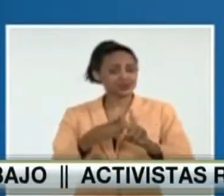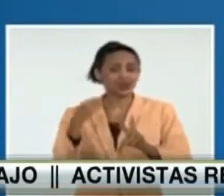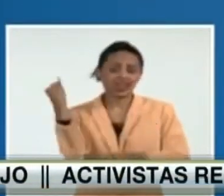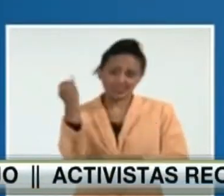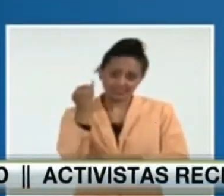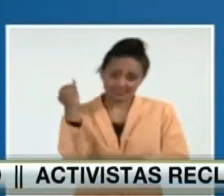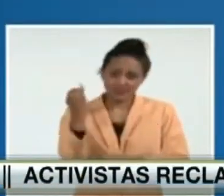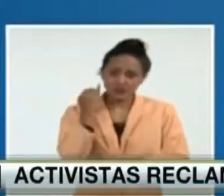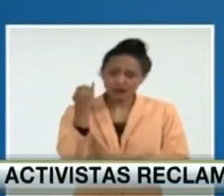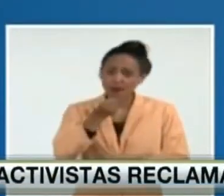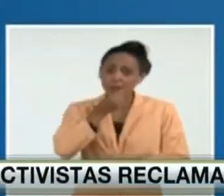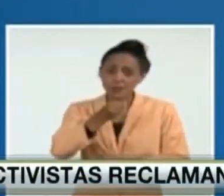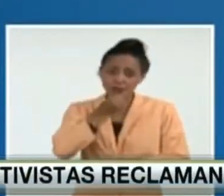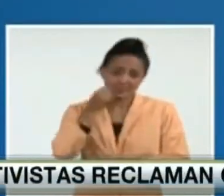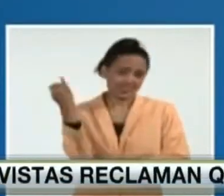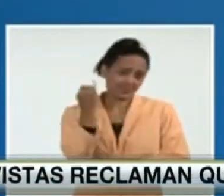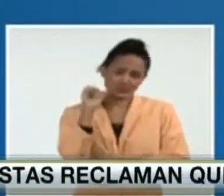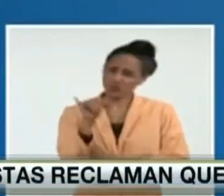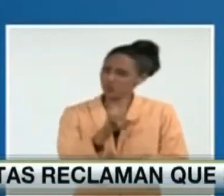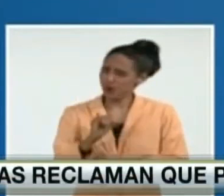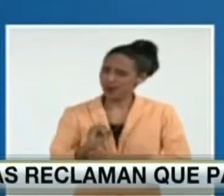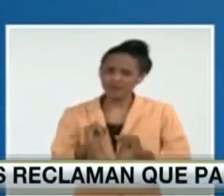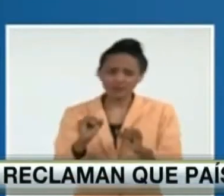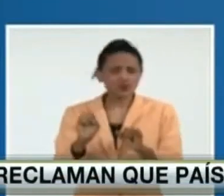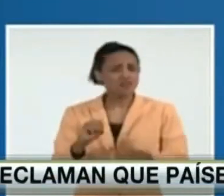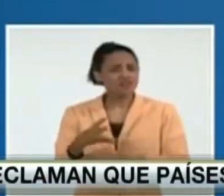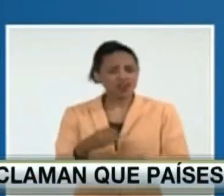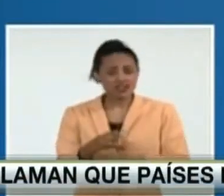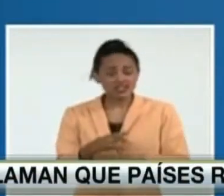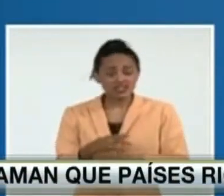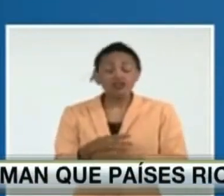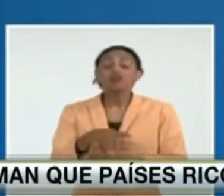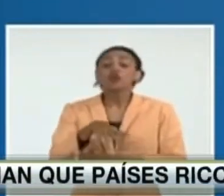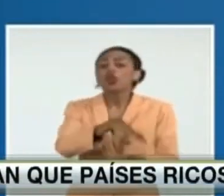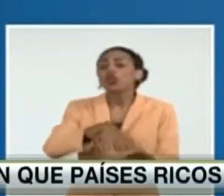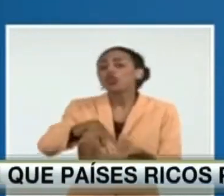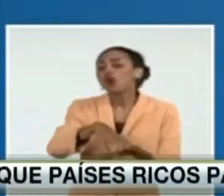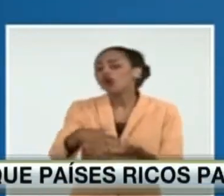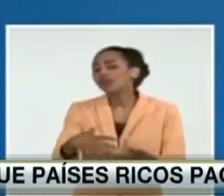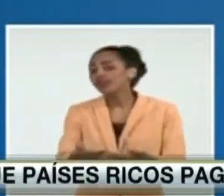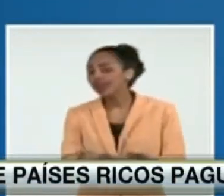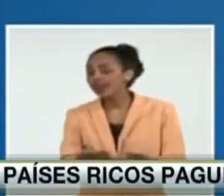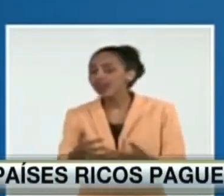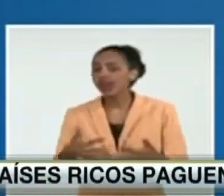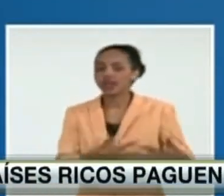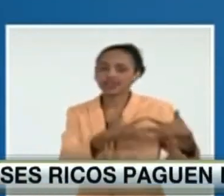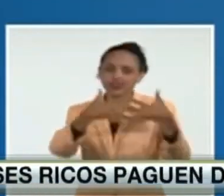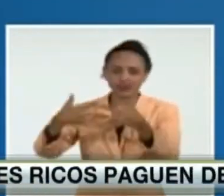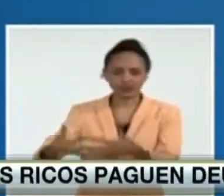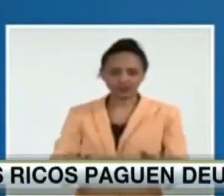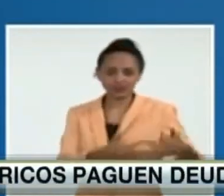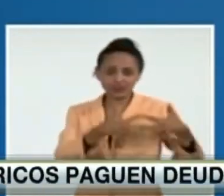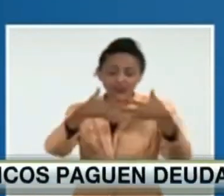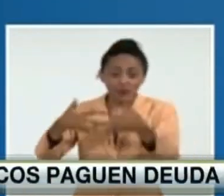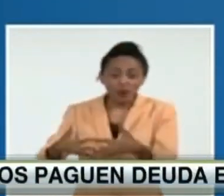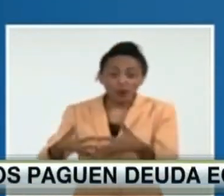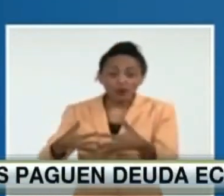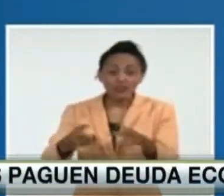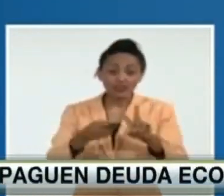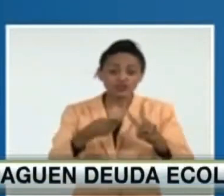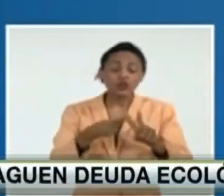prensa internacional, asentados en particular en los Estados Unidos y en España, y